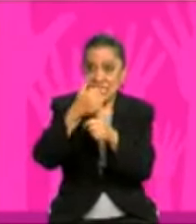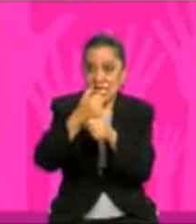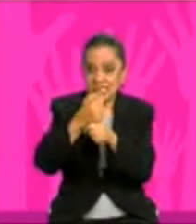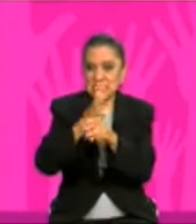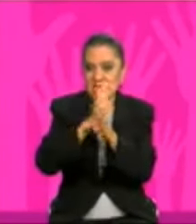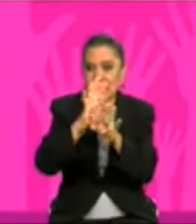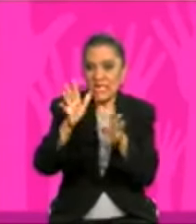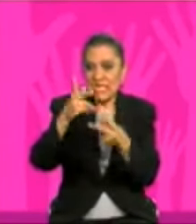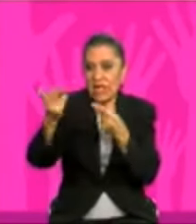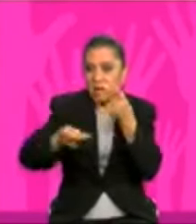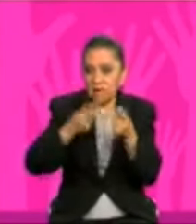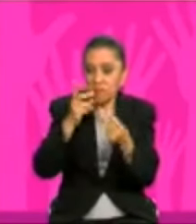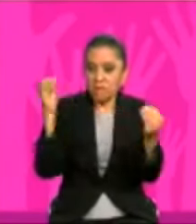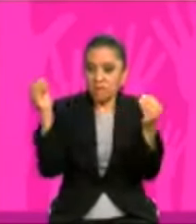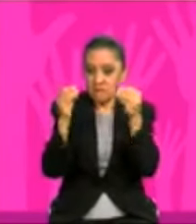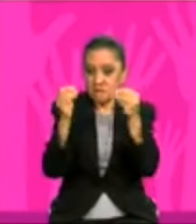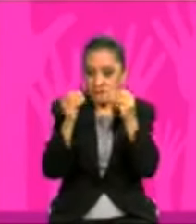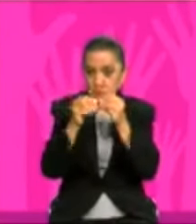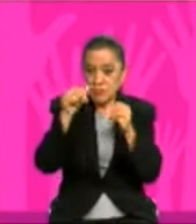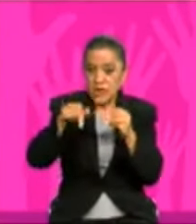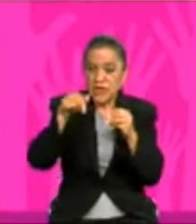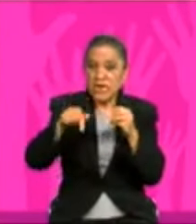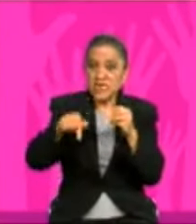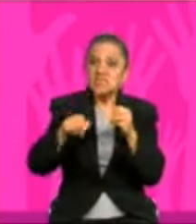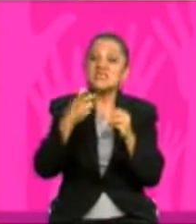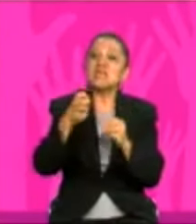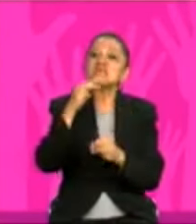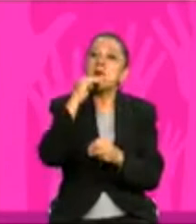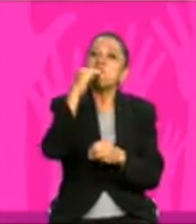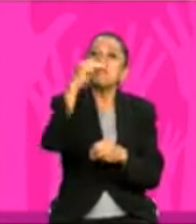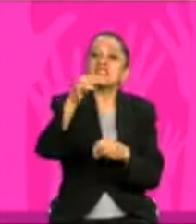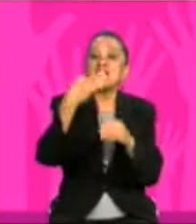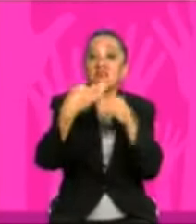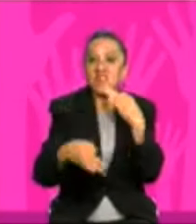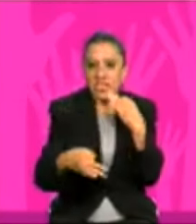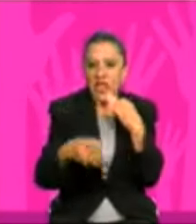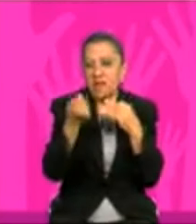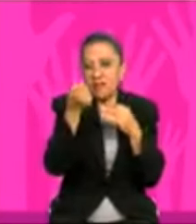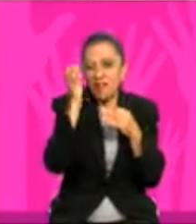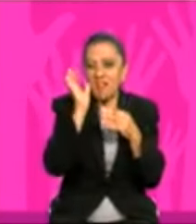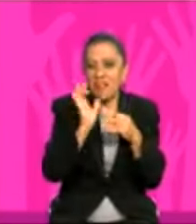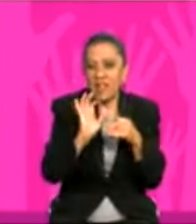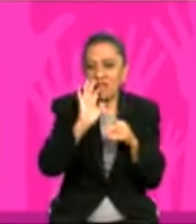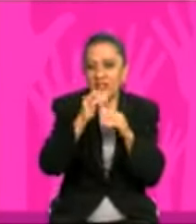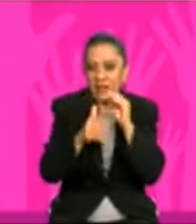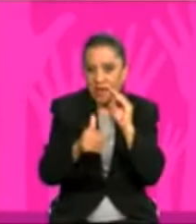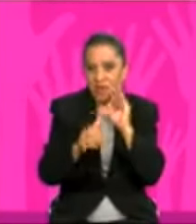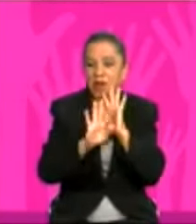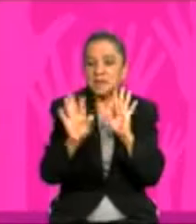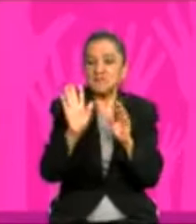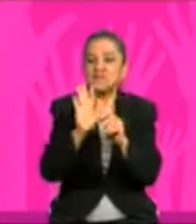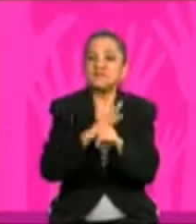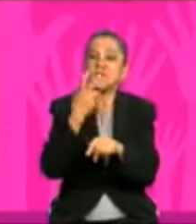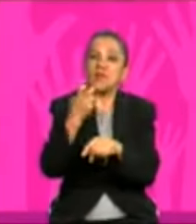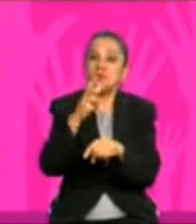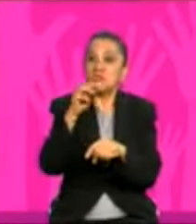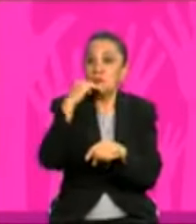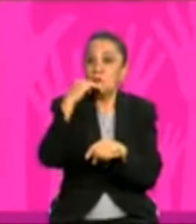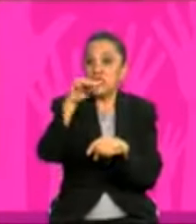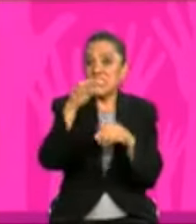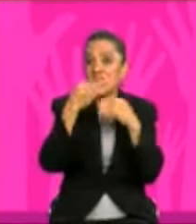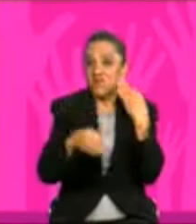concluir este debate. Esta ronda es un mensaje final por parte de las candidatas, así que tiene uso de la palabra Lucía